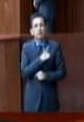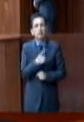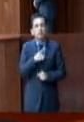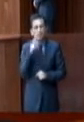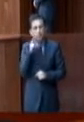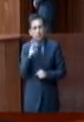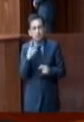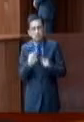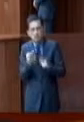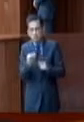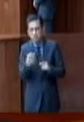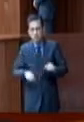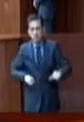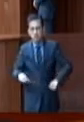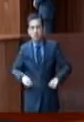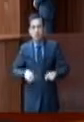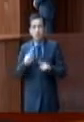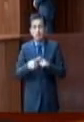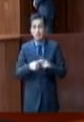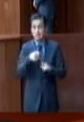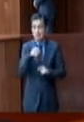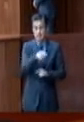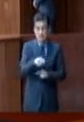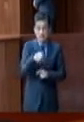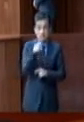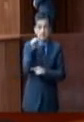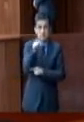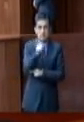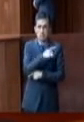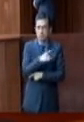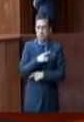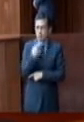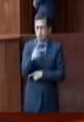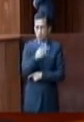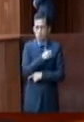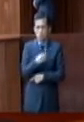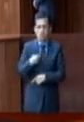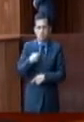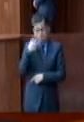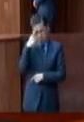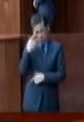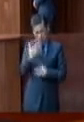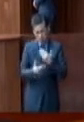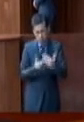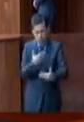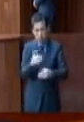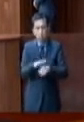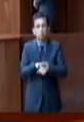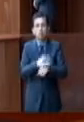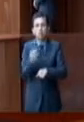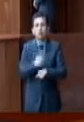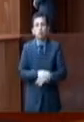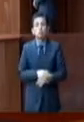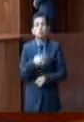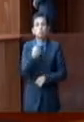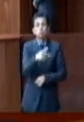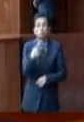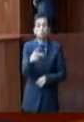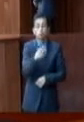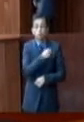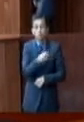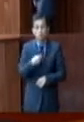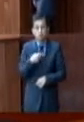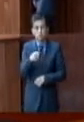como una actividad que el sindicato tiene y debe de realizar porque dentro de las obligaciones del